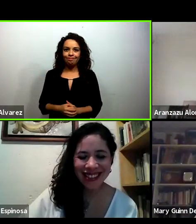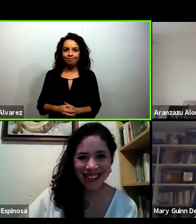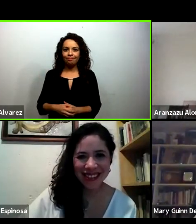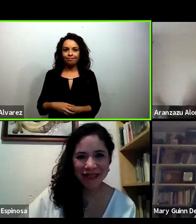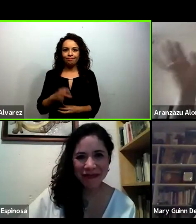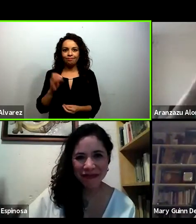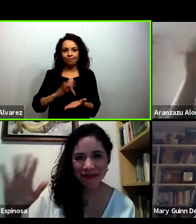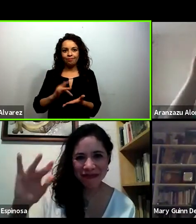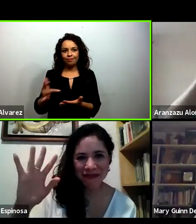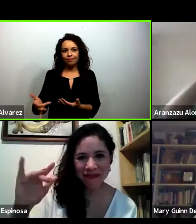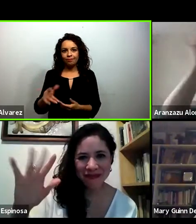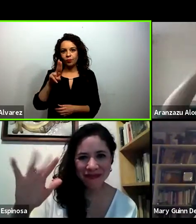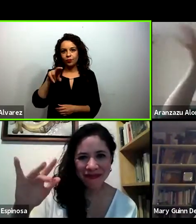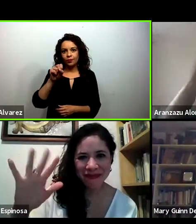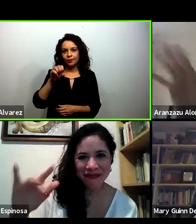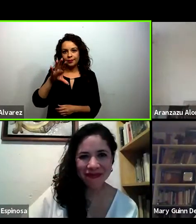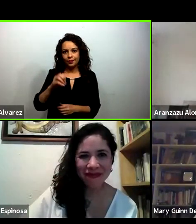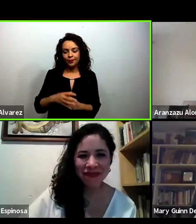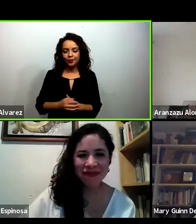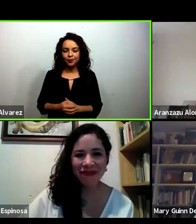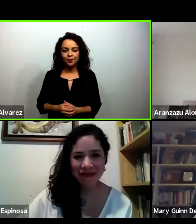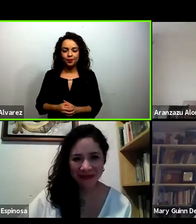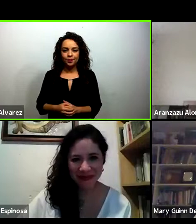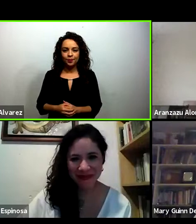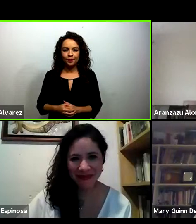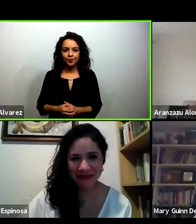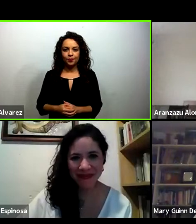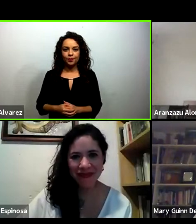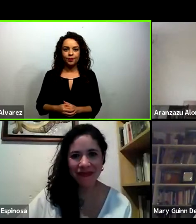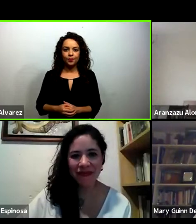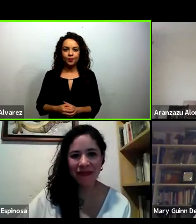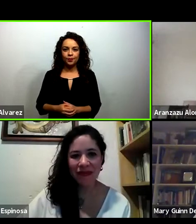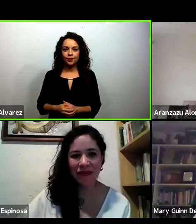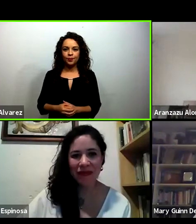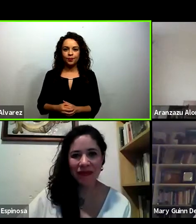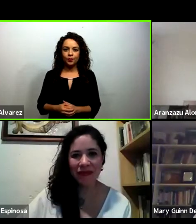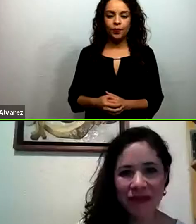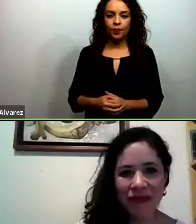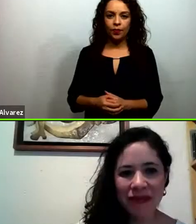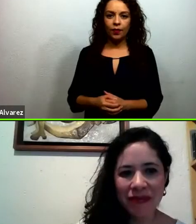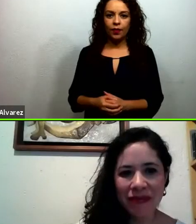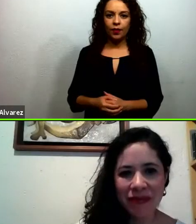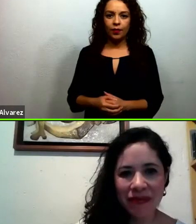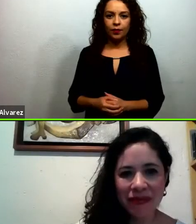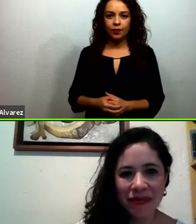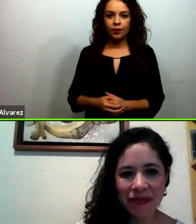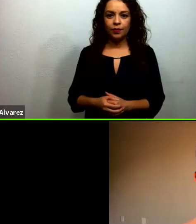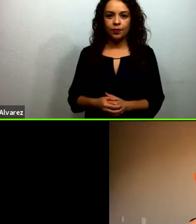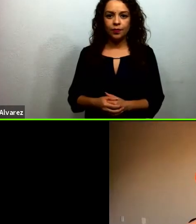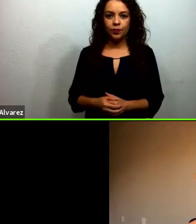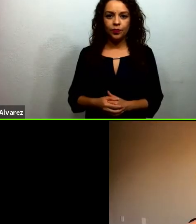hasta luego muchas gracias hasta luego gracias saludos Gracias.